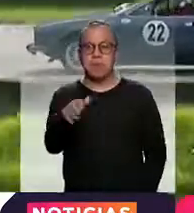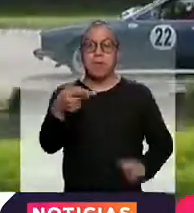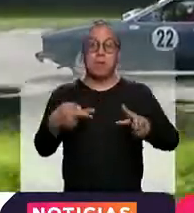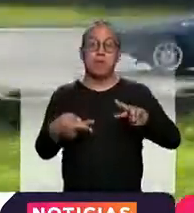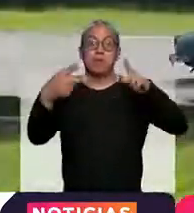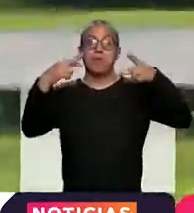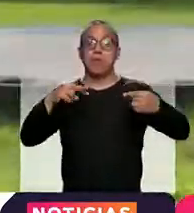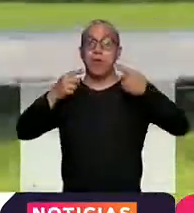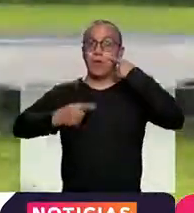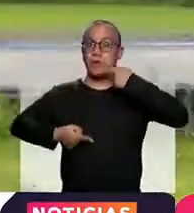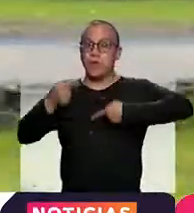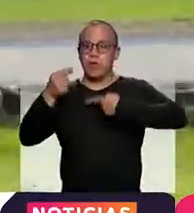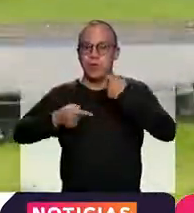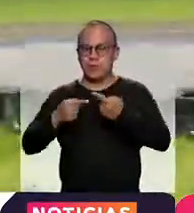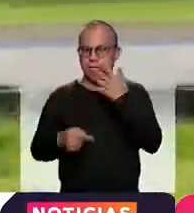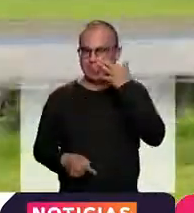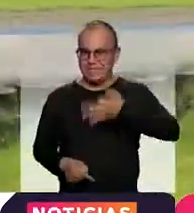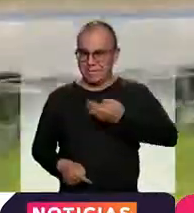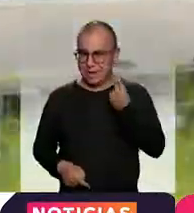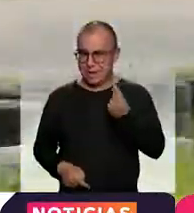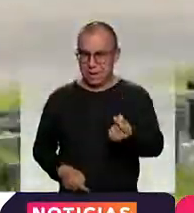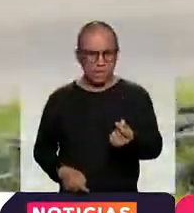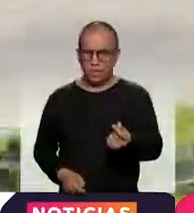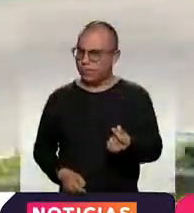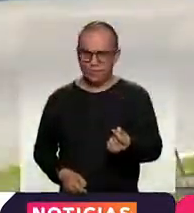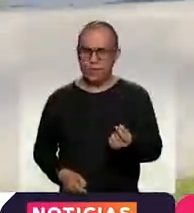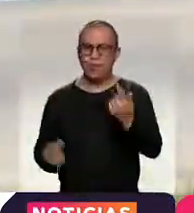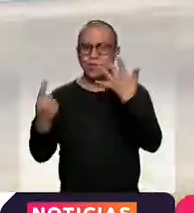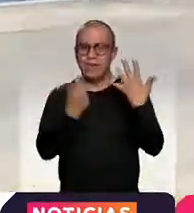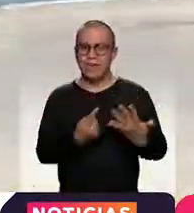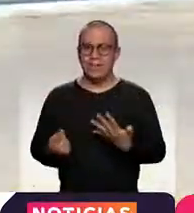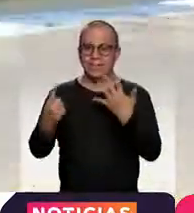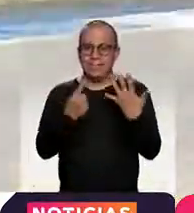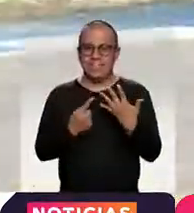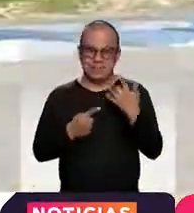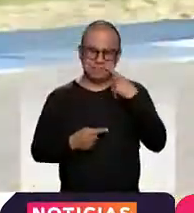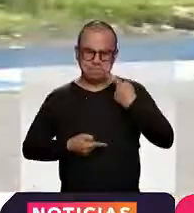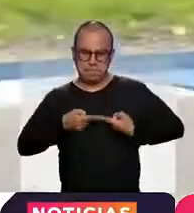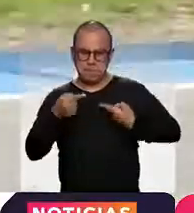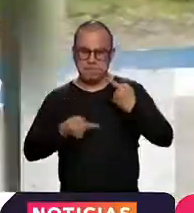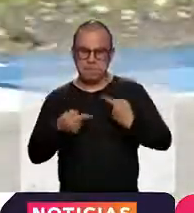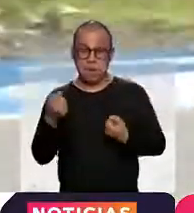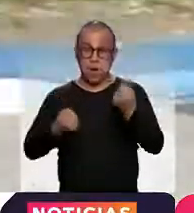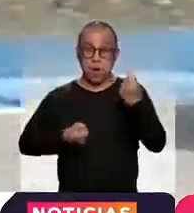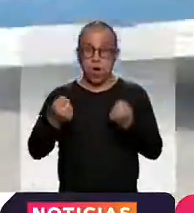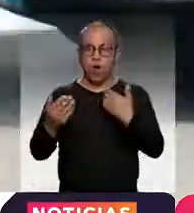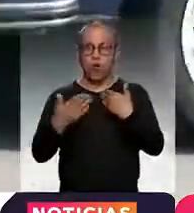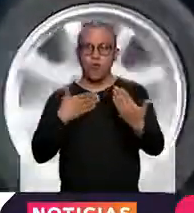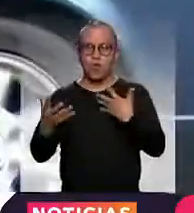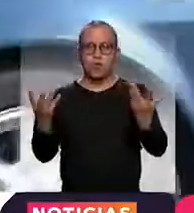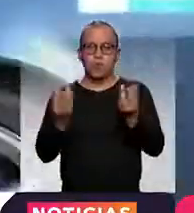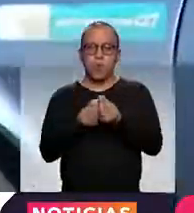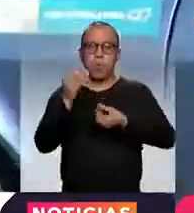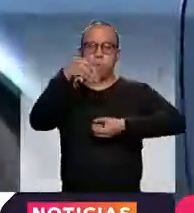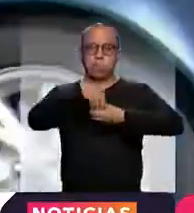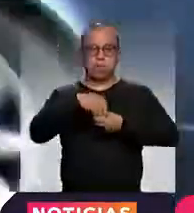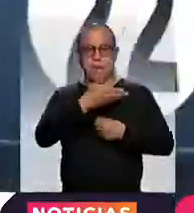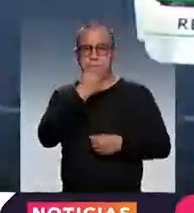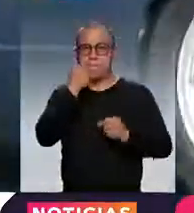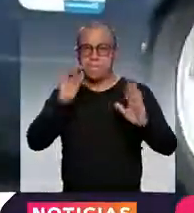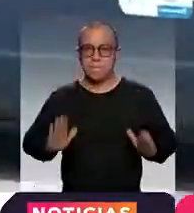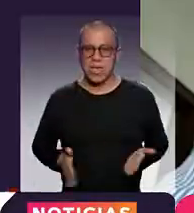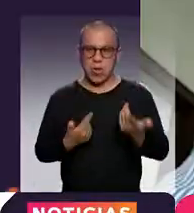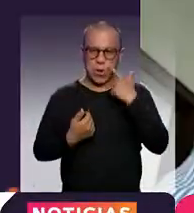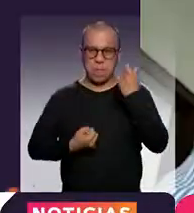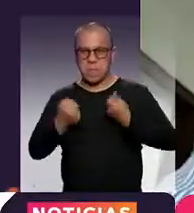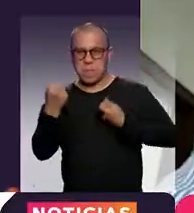otras competencias, no siempre gana el más rápido. Las 6 horas de competencia necesitan un carro confiable y una tripulación que saque lo mejor de la